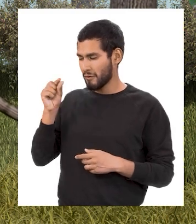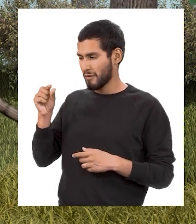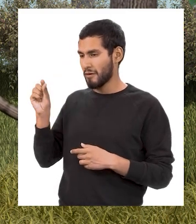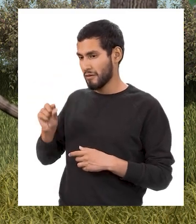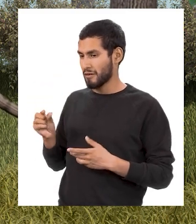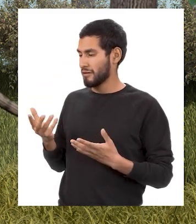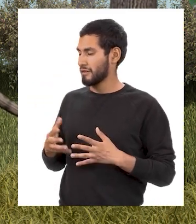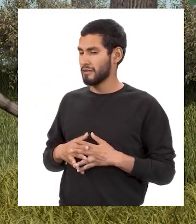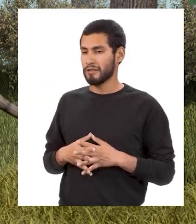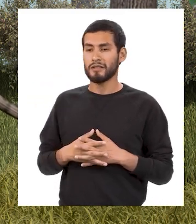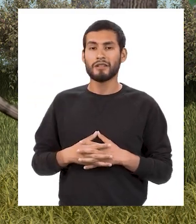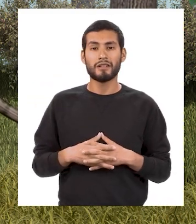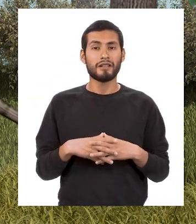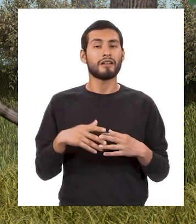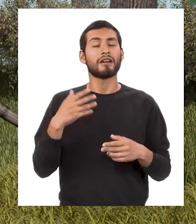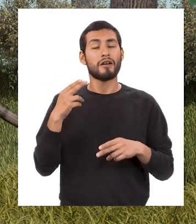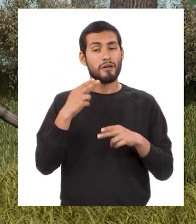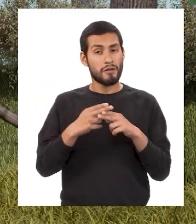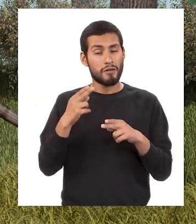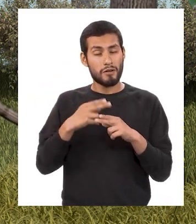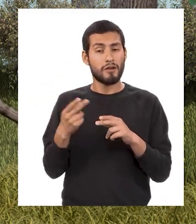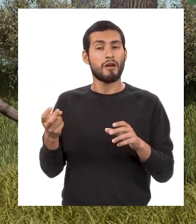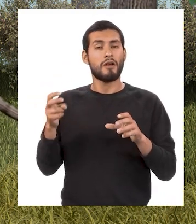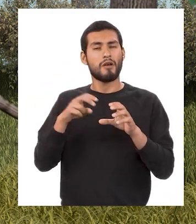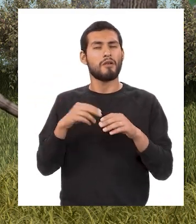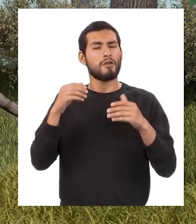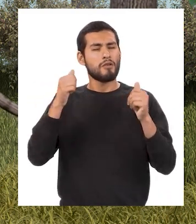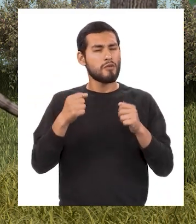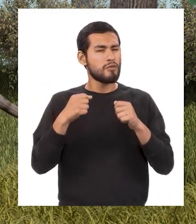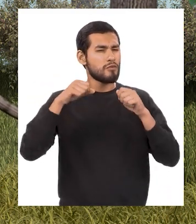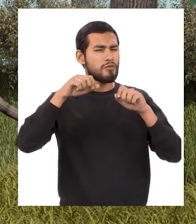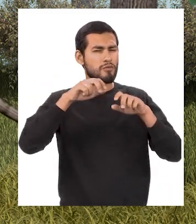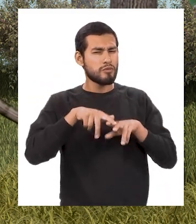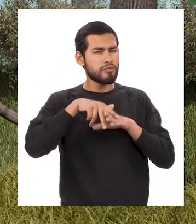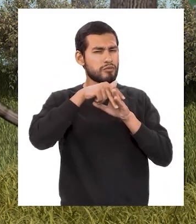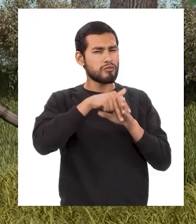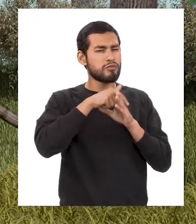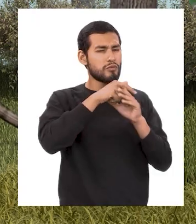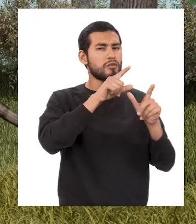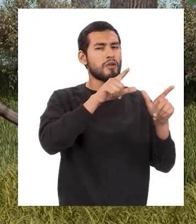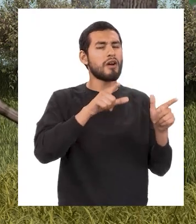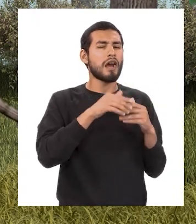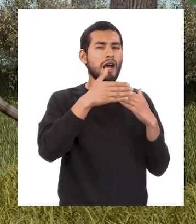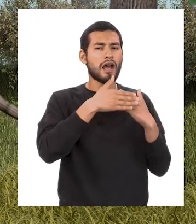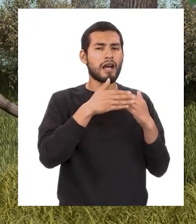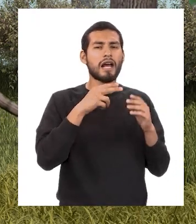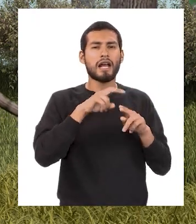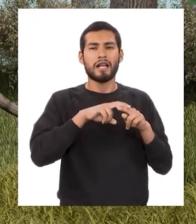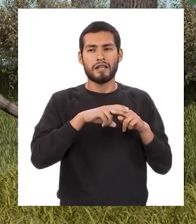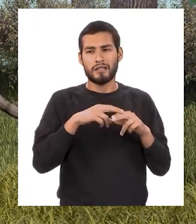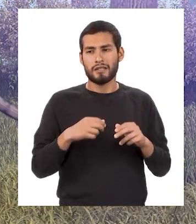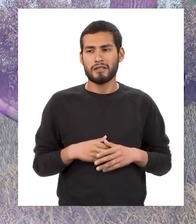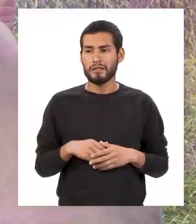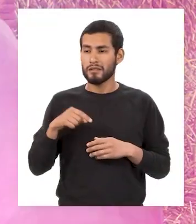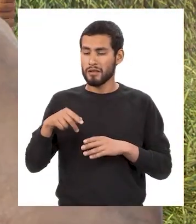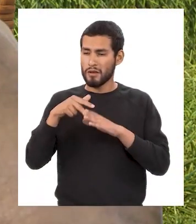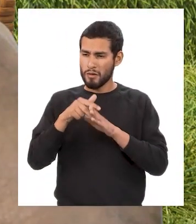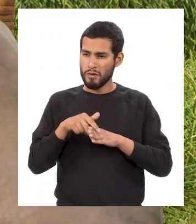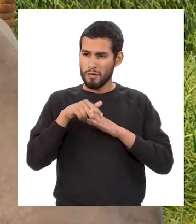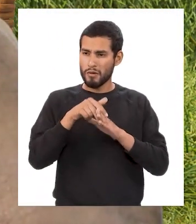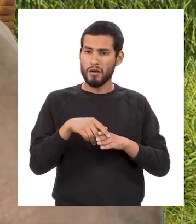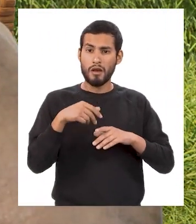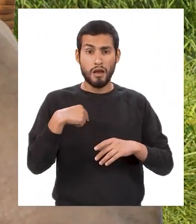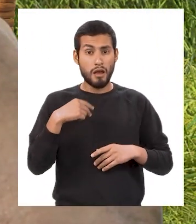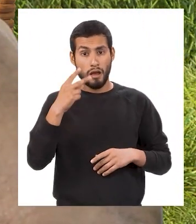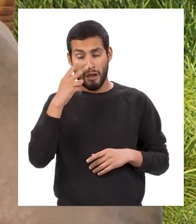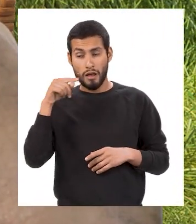que supongo será un poco más barato. Pronto, emprendieron el viaje hasta su próxima estación de trenes. Durante